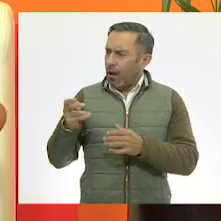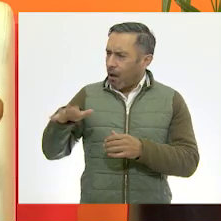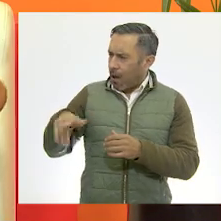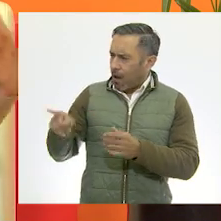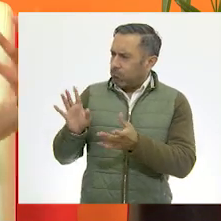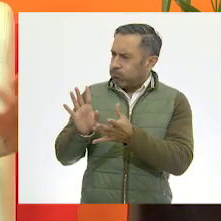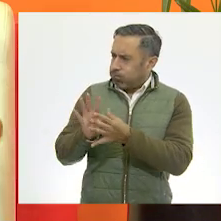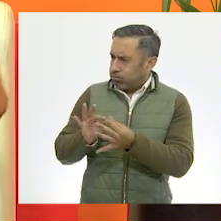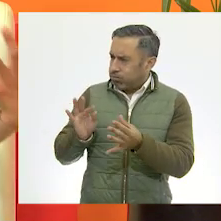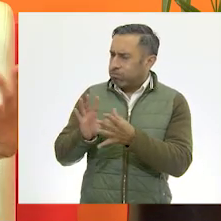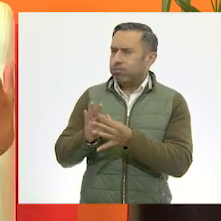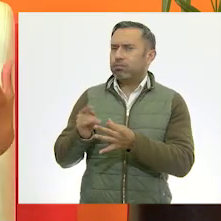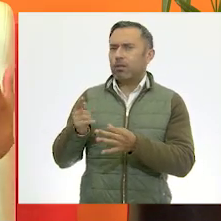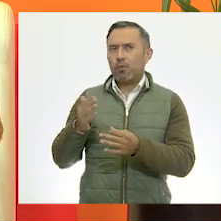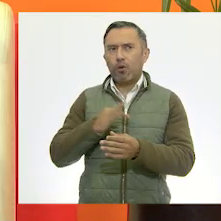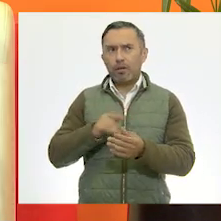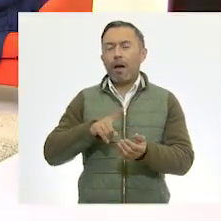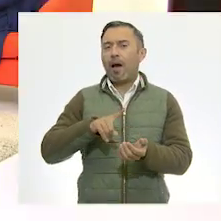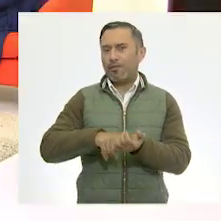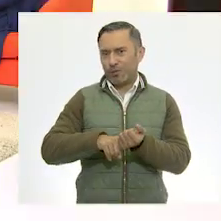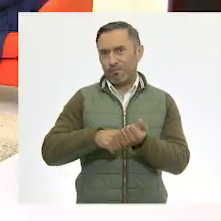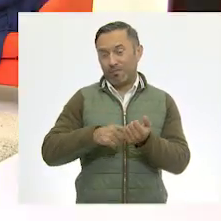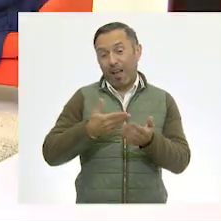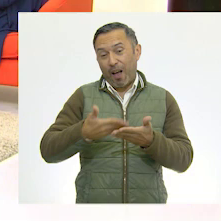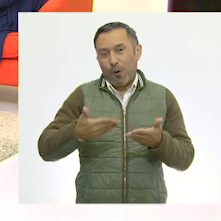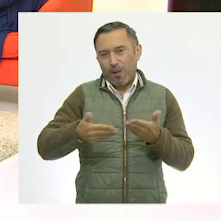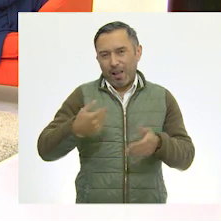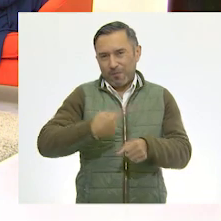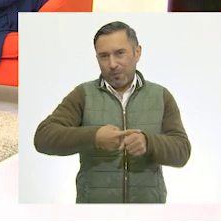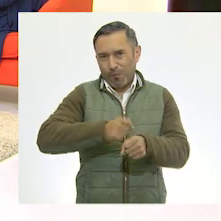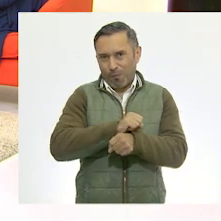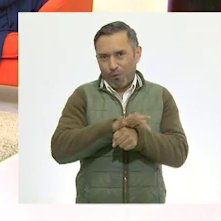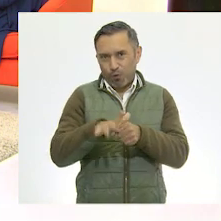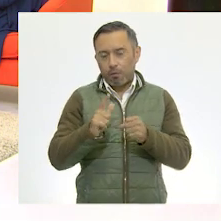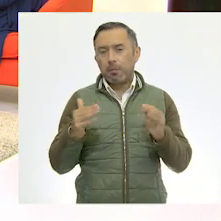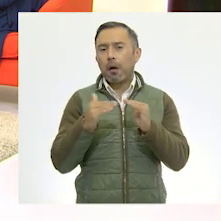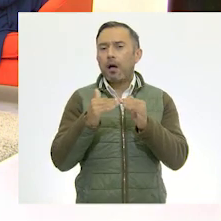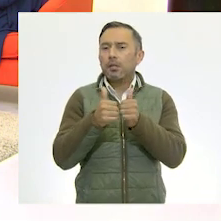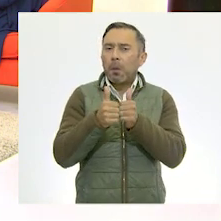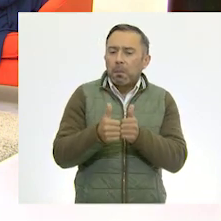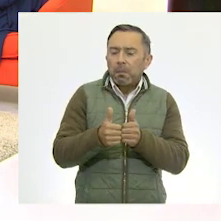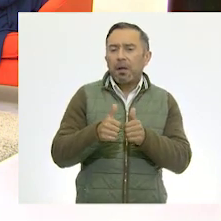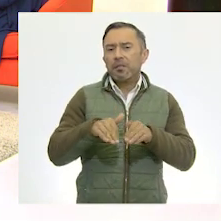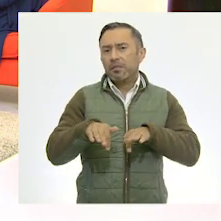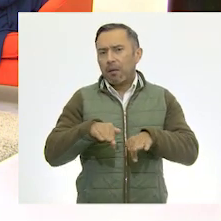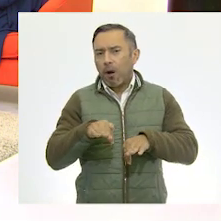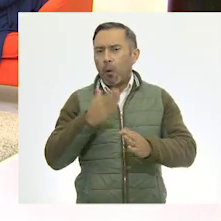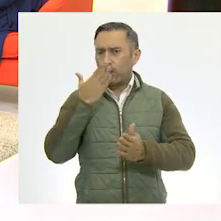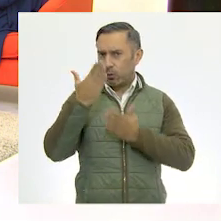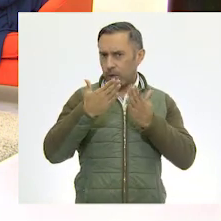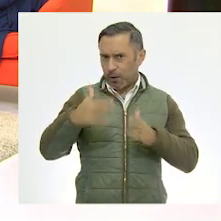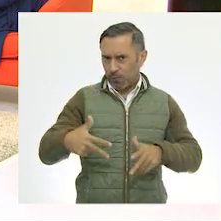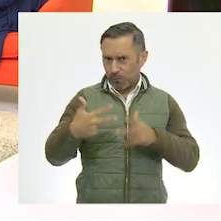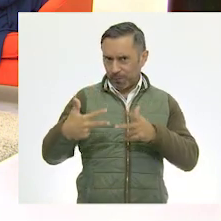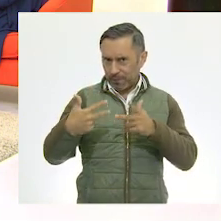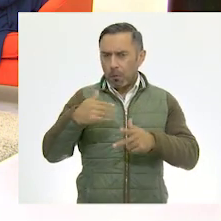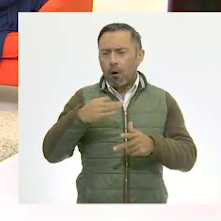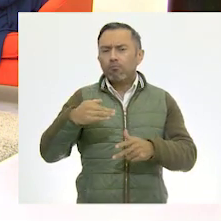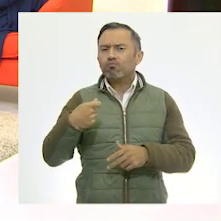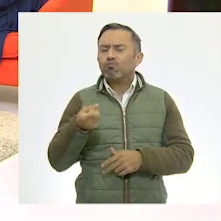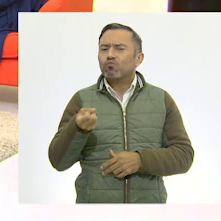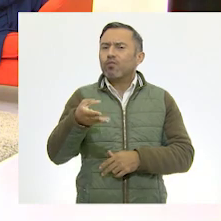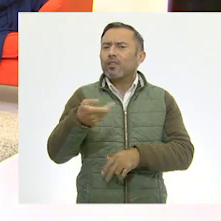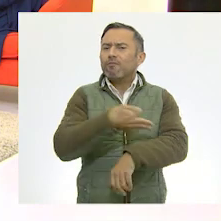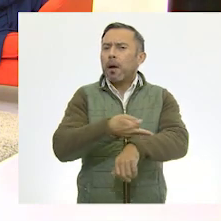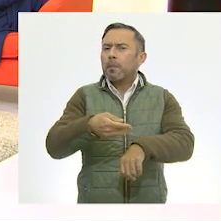todavía trabajando, estudiando desde casa en este confinamiento, ¿qué sugerencias puedes darles a las familias para que puedan elaborar